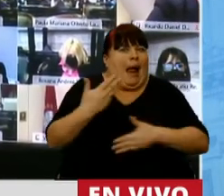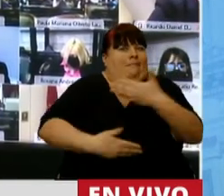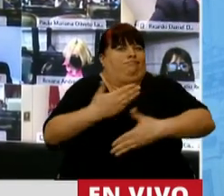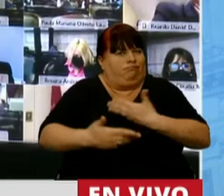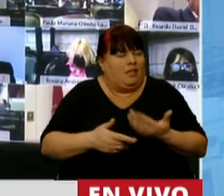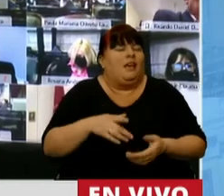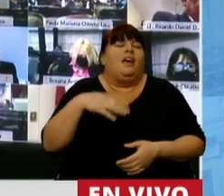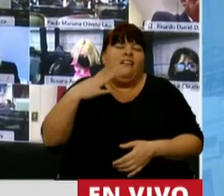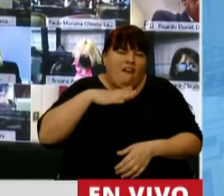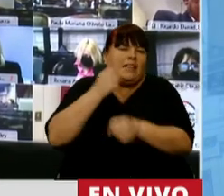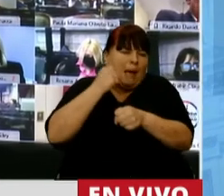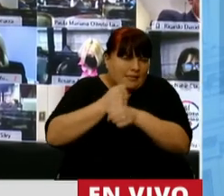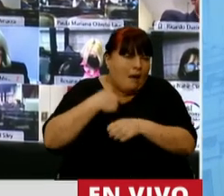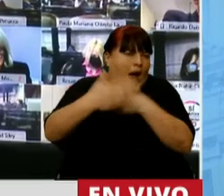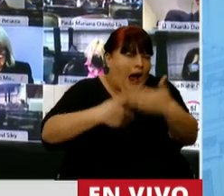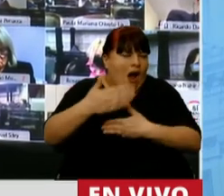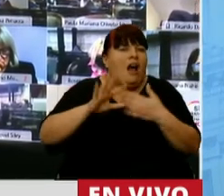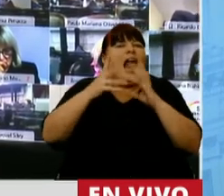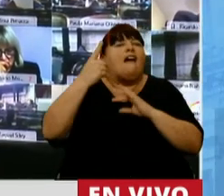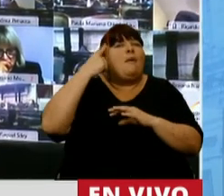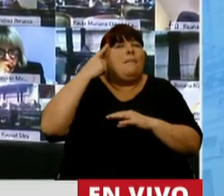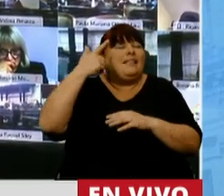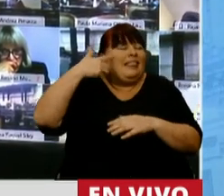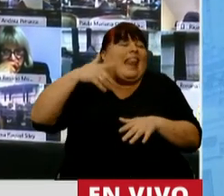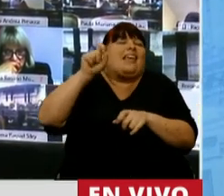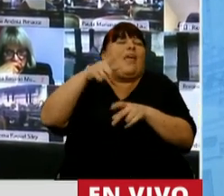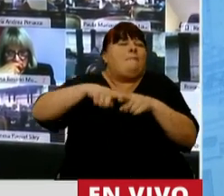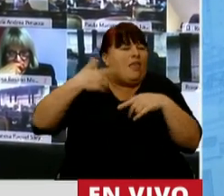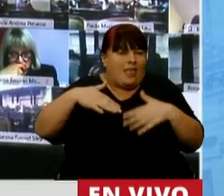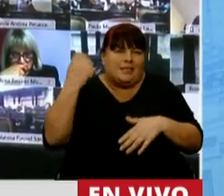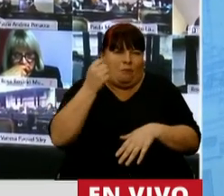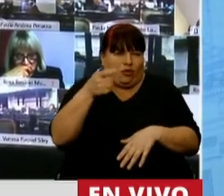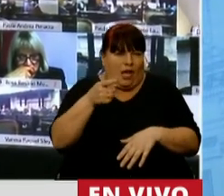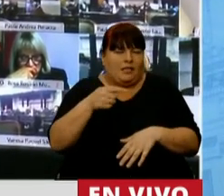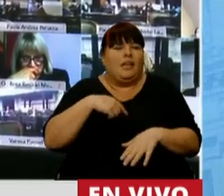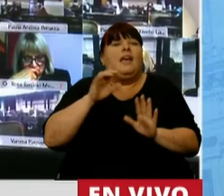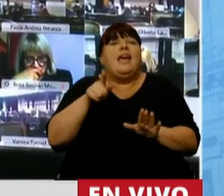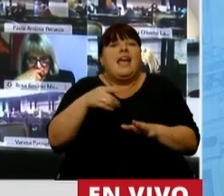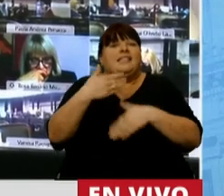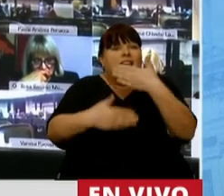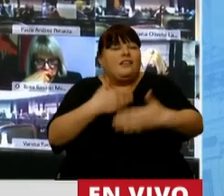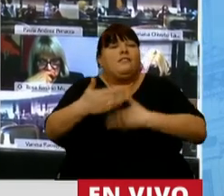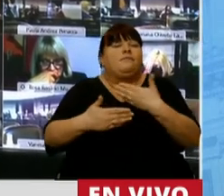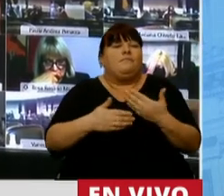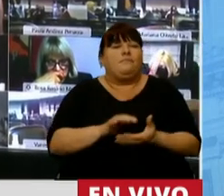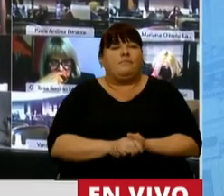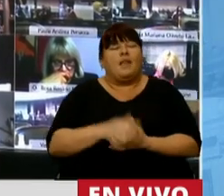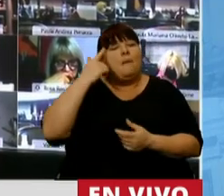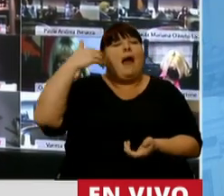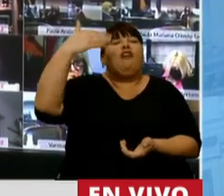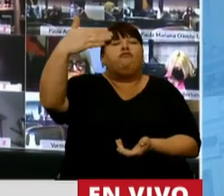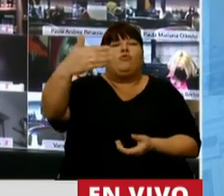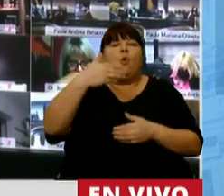trabajo por delante, la inteligencia política es la clave y todo esto no hace más que ir en camino a un